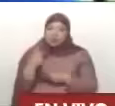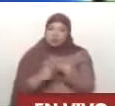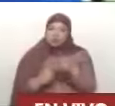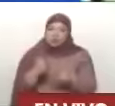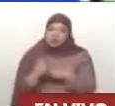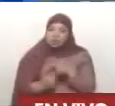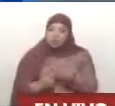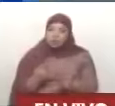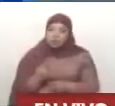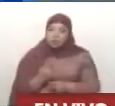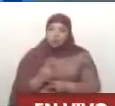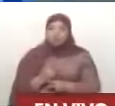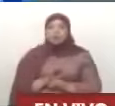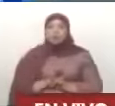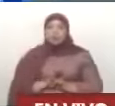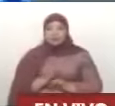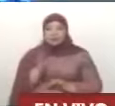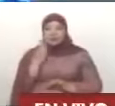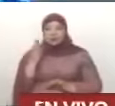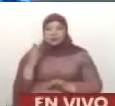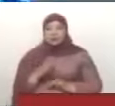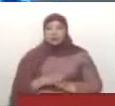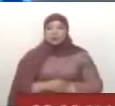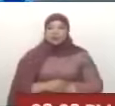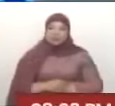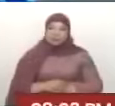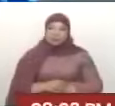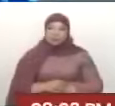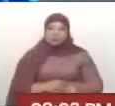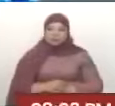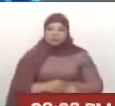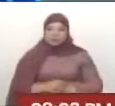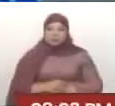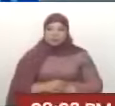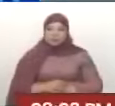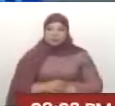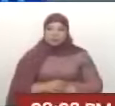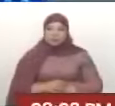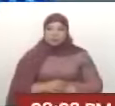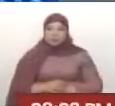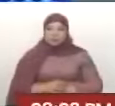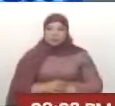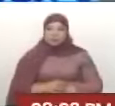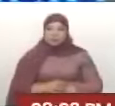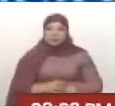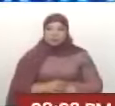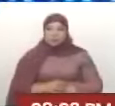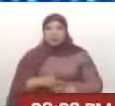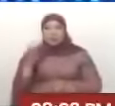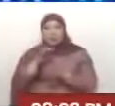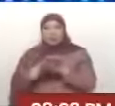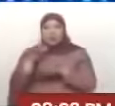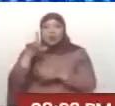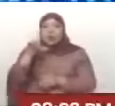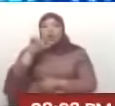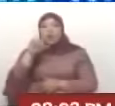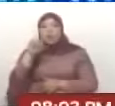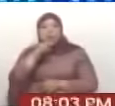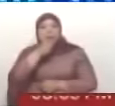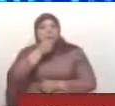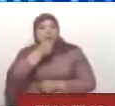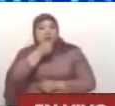proceso. No sé, pídalo usted o lo pido yo. Pero no, tú. Vamos a poner el video, pues. Zona Digital con Luis Guillermo García. Muy